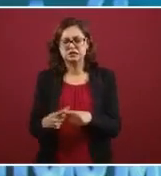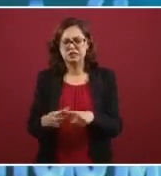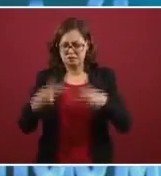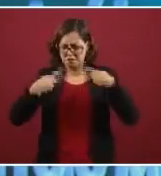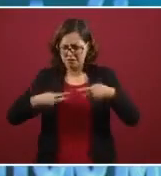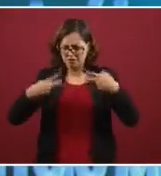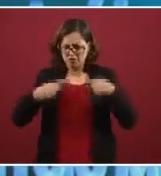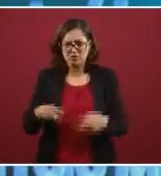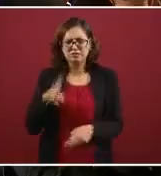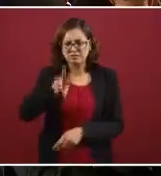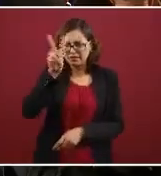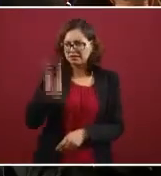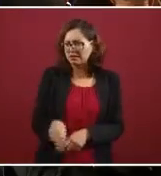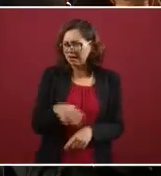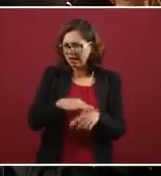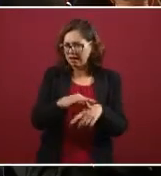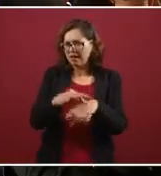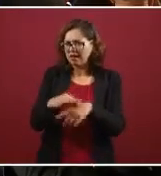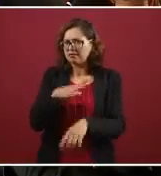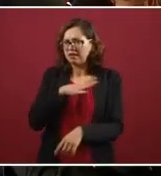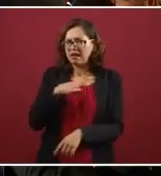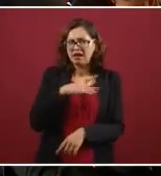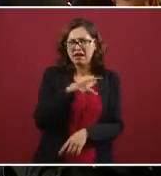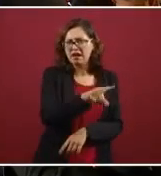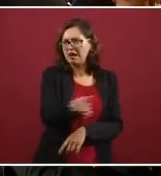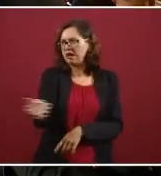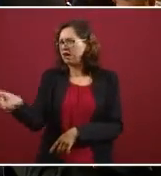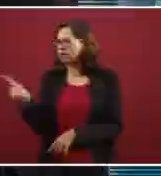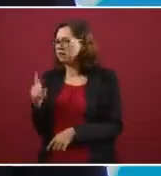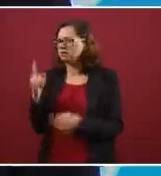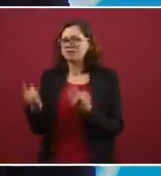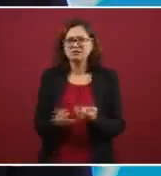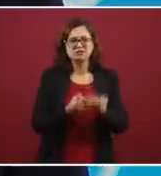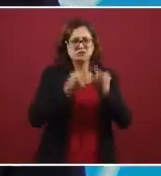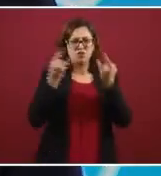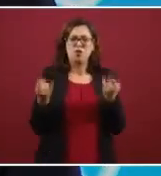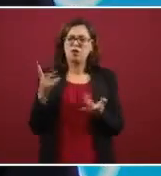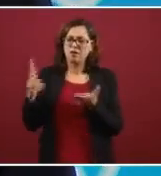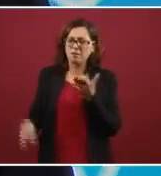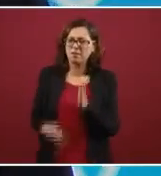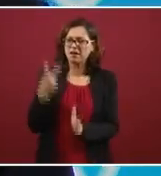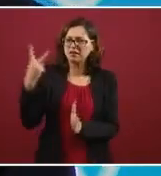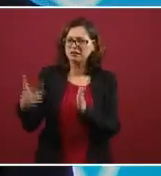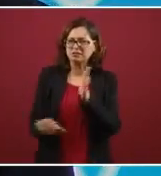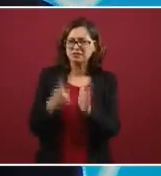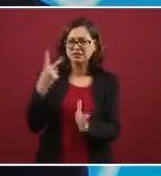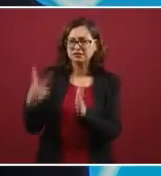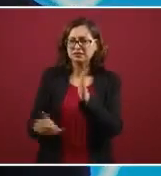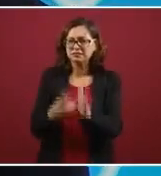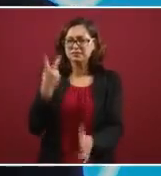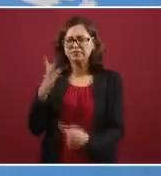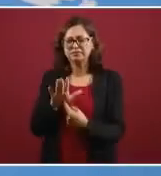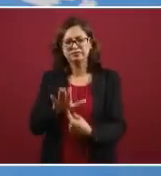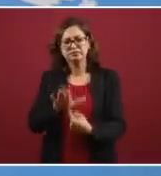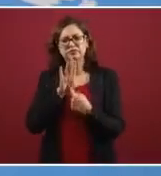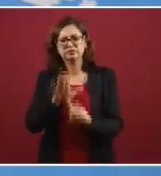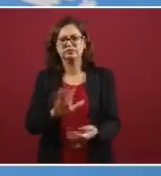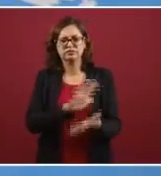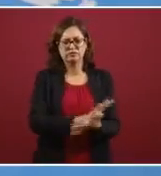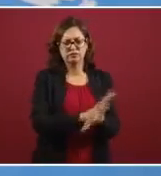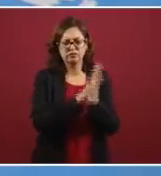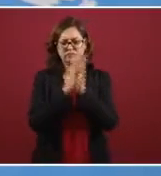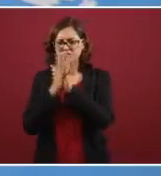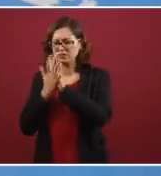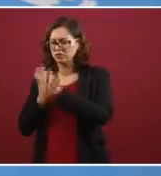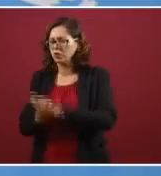personas. Y la historia nos lo ha demostrado tantas veces, cómo reconocer la potencia transformadora de